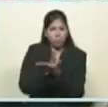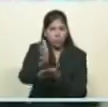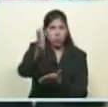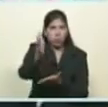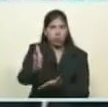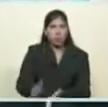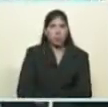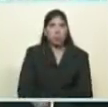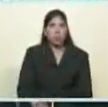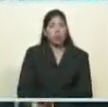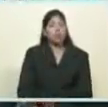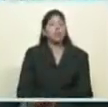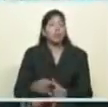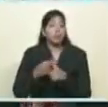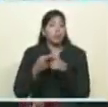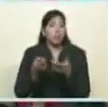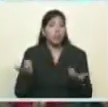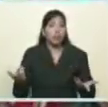hecho. Por eso